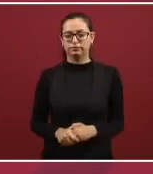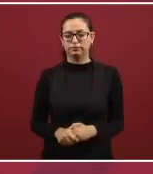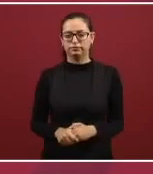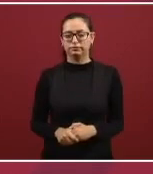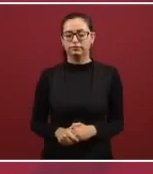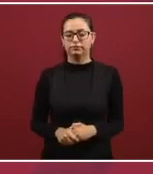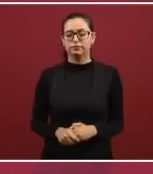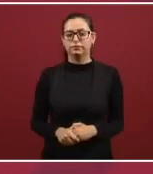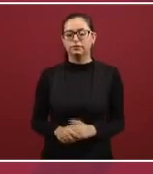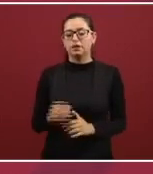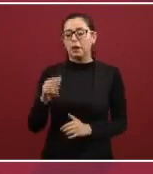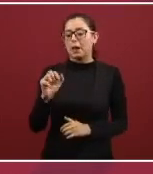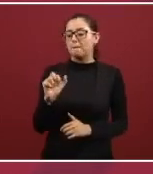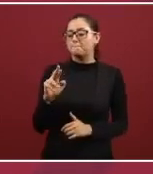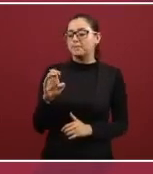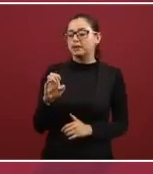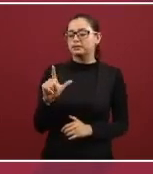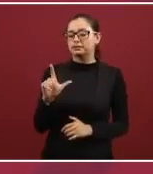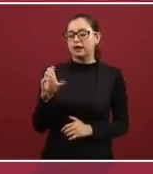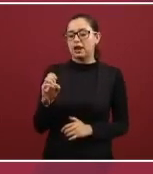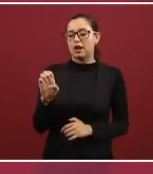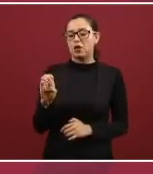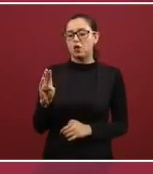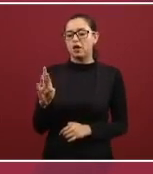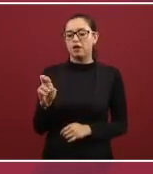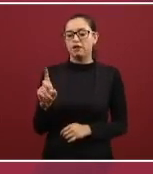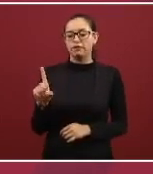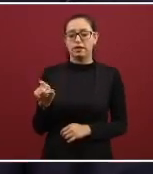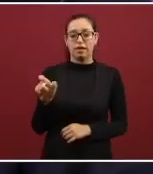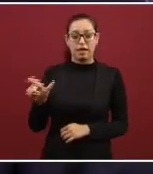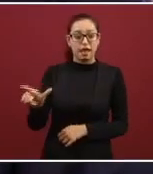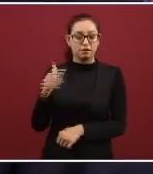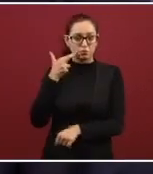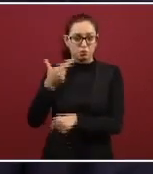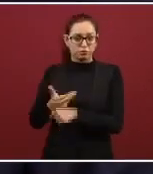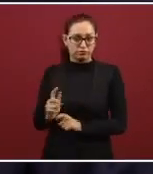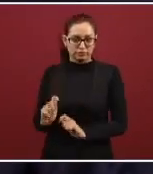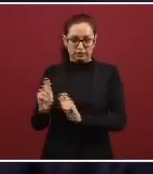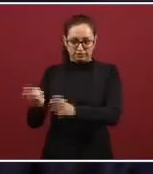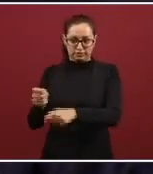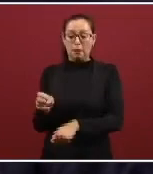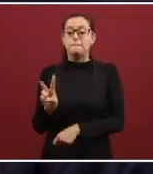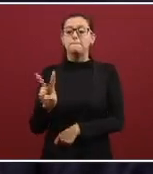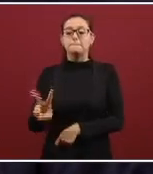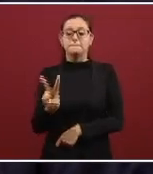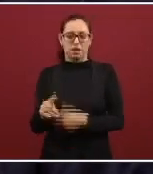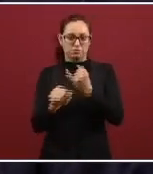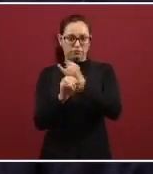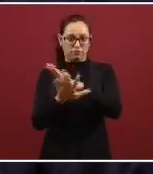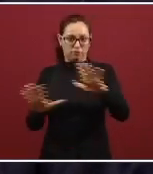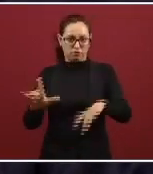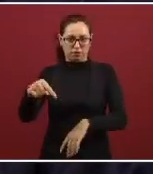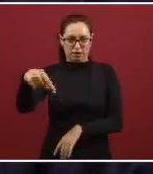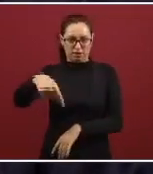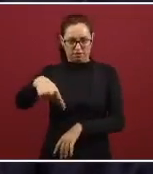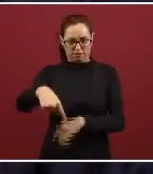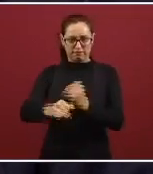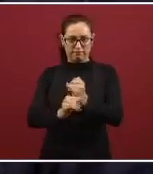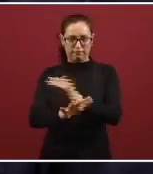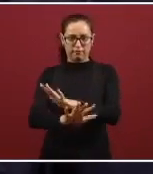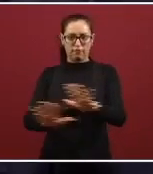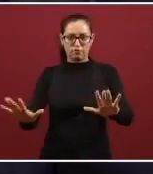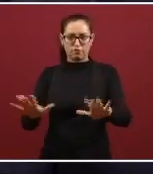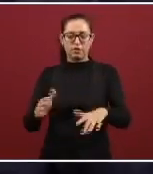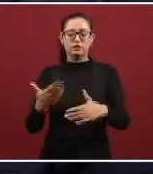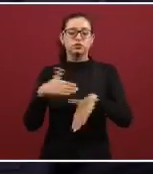Marcelo Ebrard, que es el coordinador de esta comisión especial, va a informarles aquí a ustedes